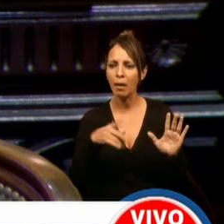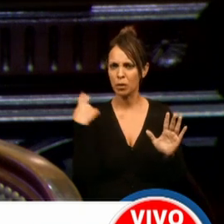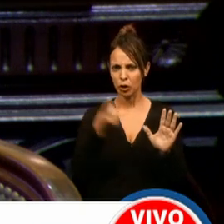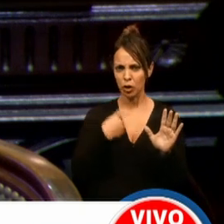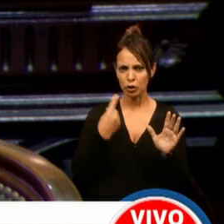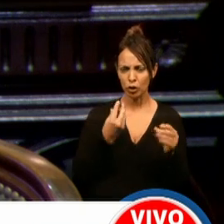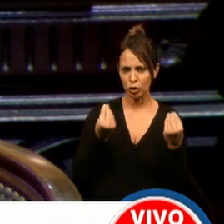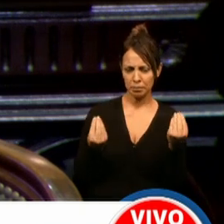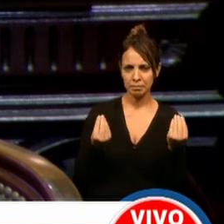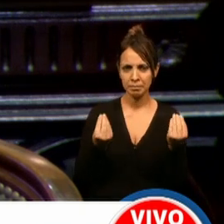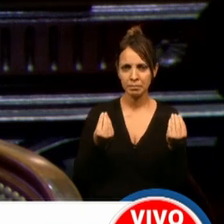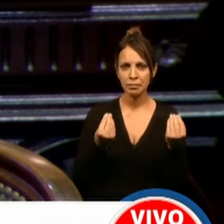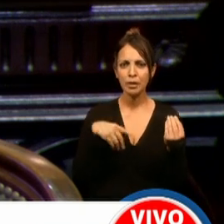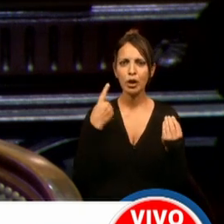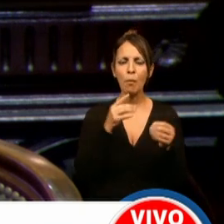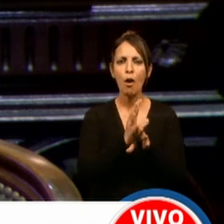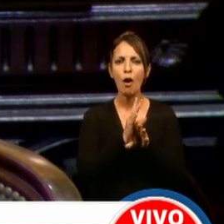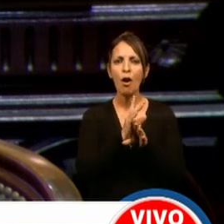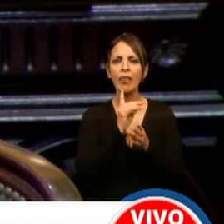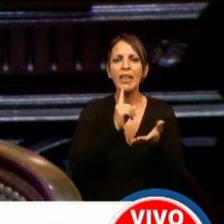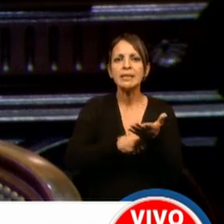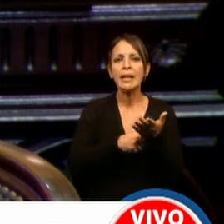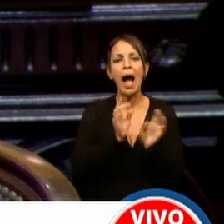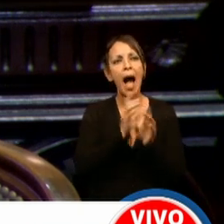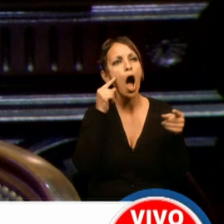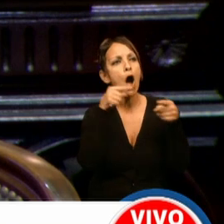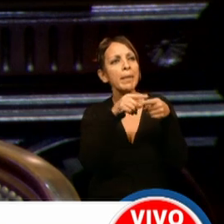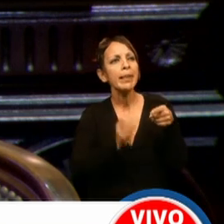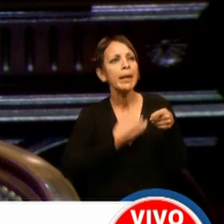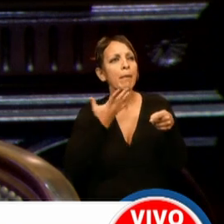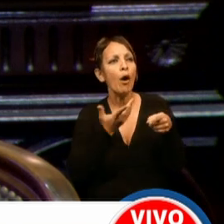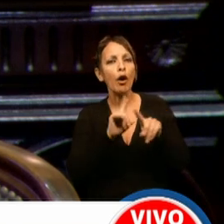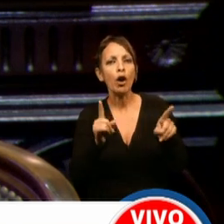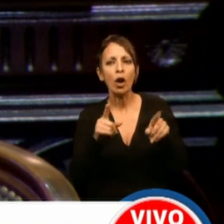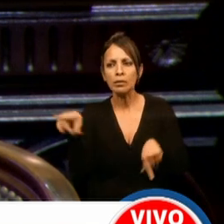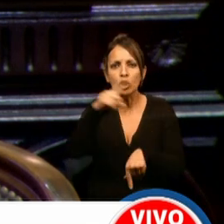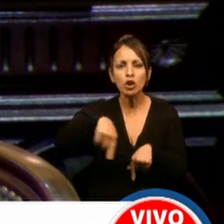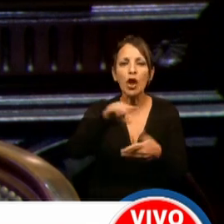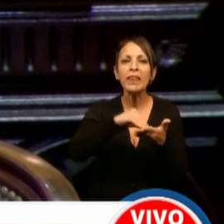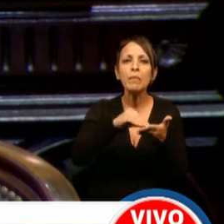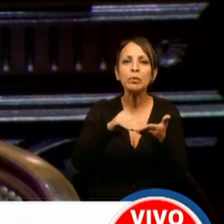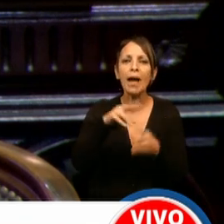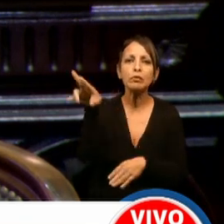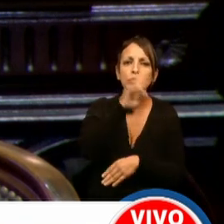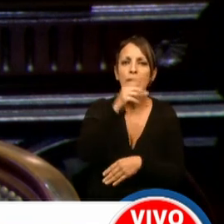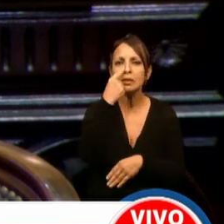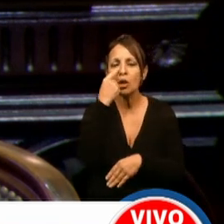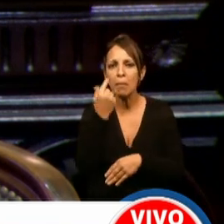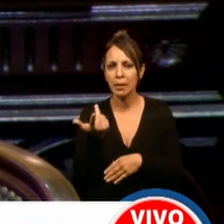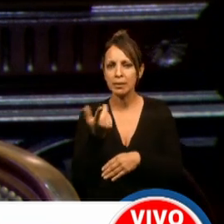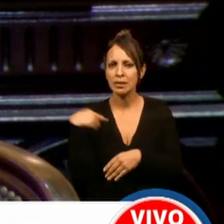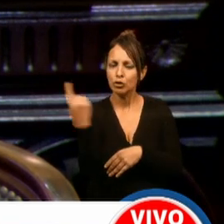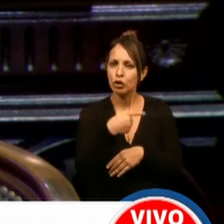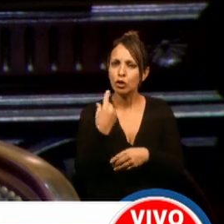para declarar intenciones somos diputados y diputadas por lo tanto lo que hacemos